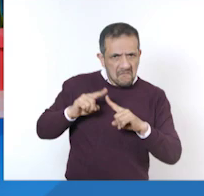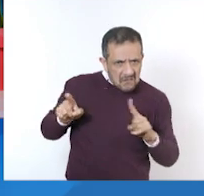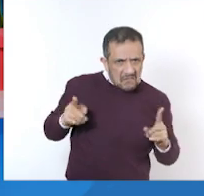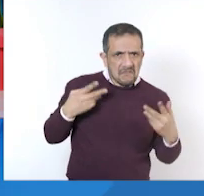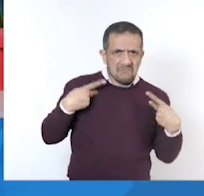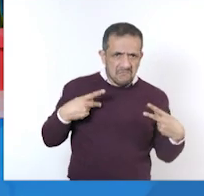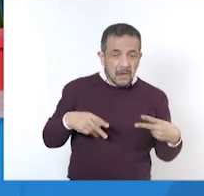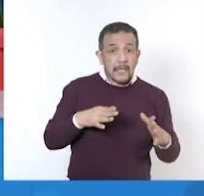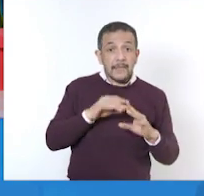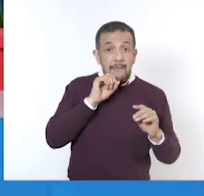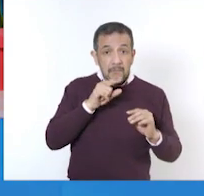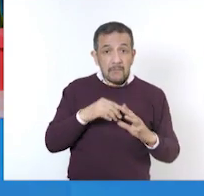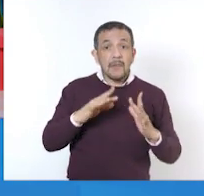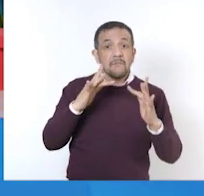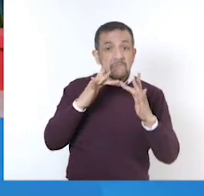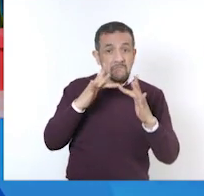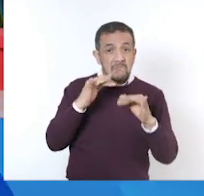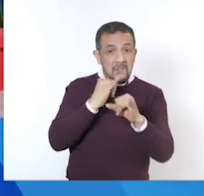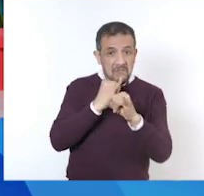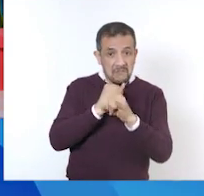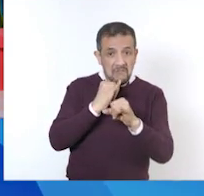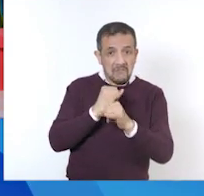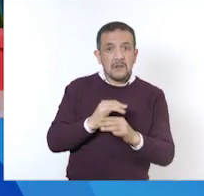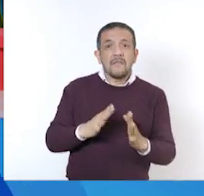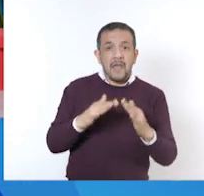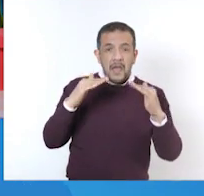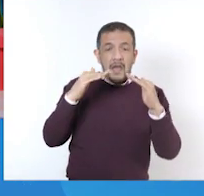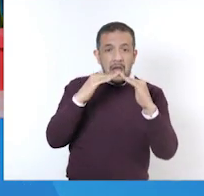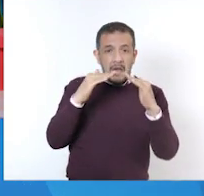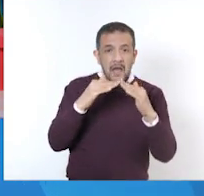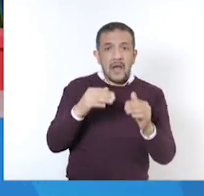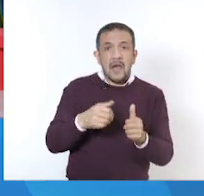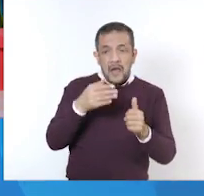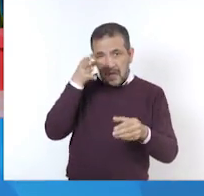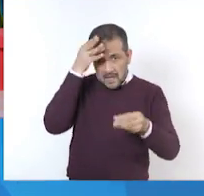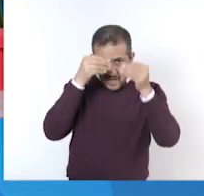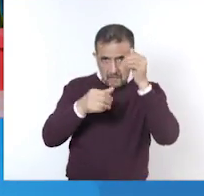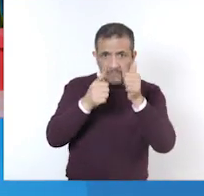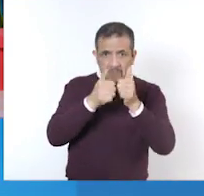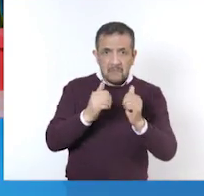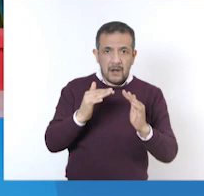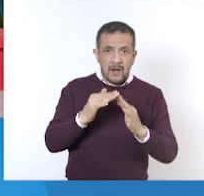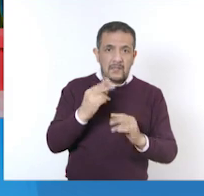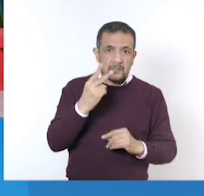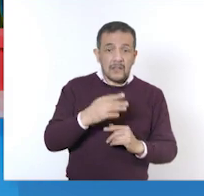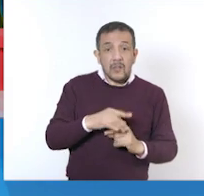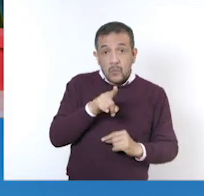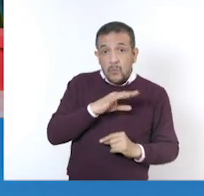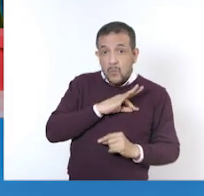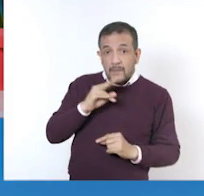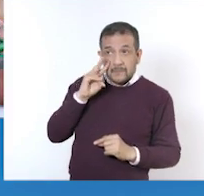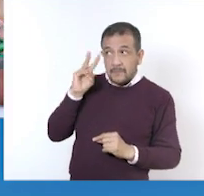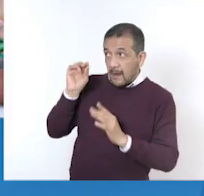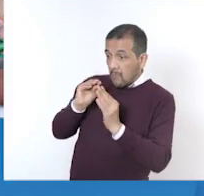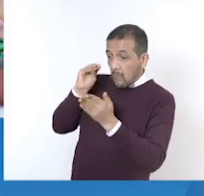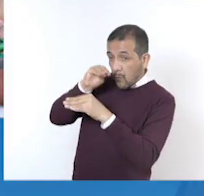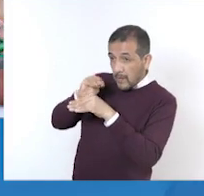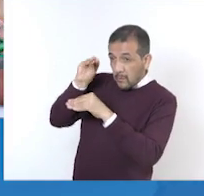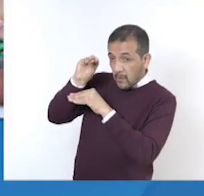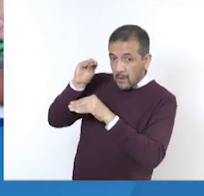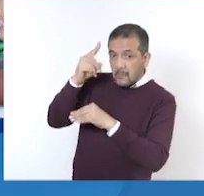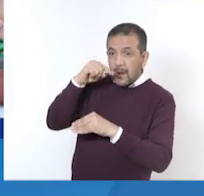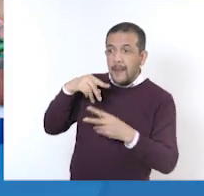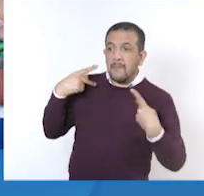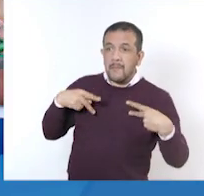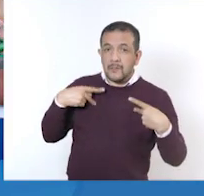También están las redes sociales de Aprende en Casa. Ahí pueden compartir sus proyectos para que más personas las vean. Oye,